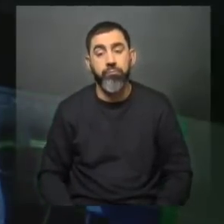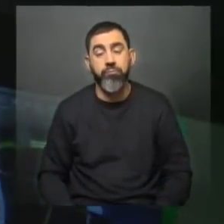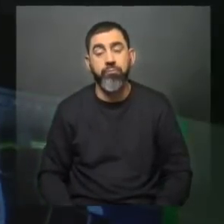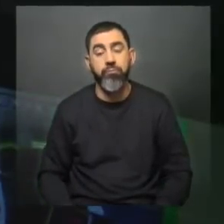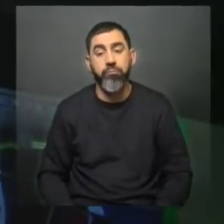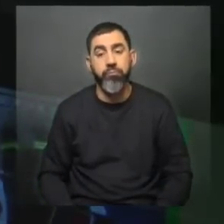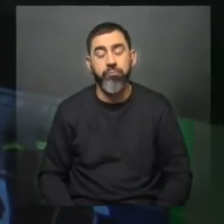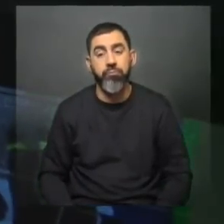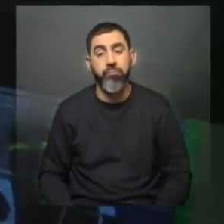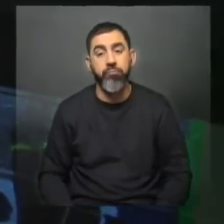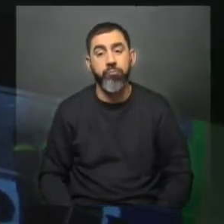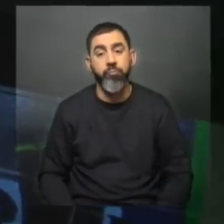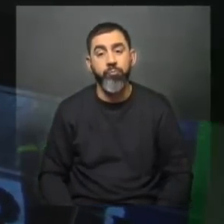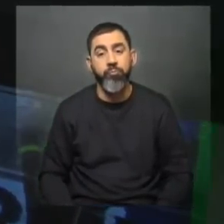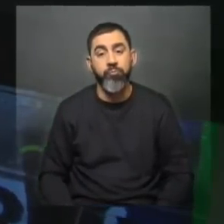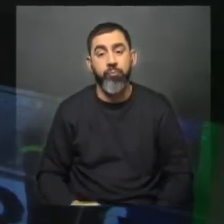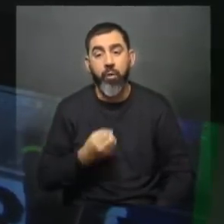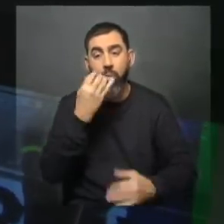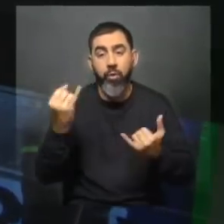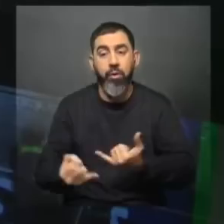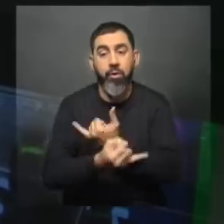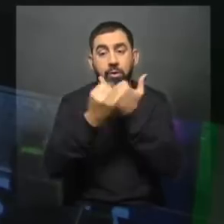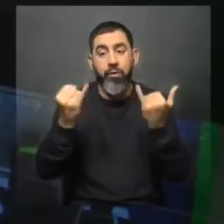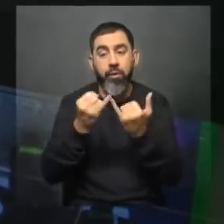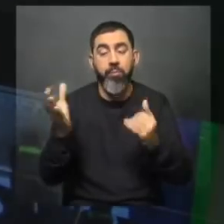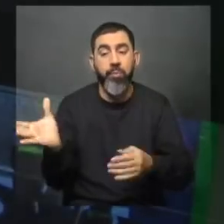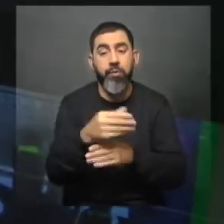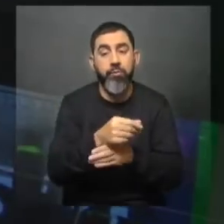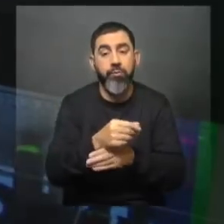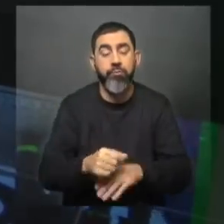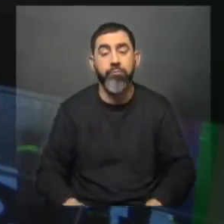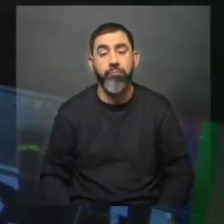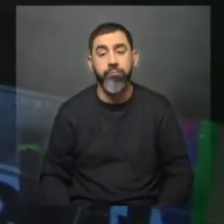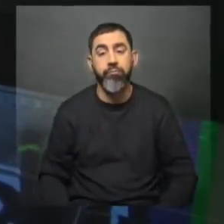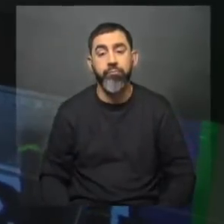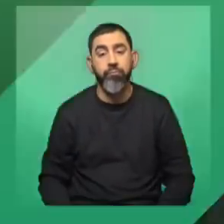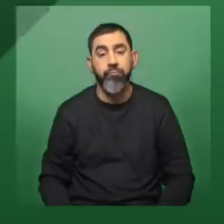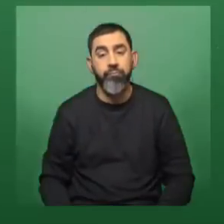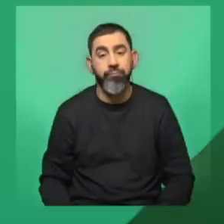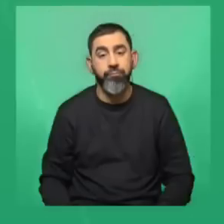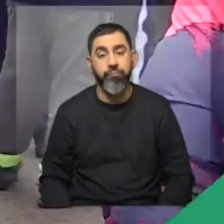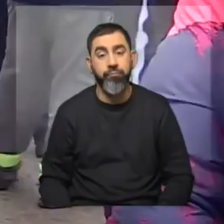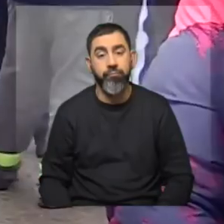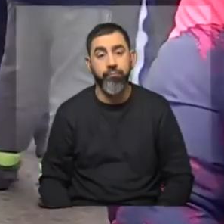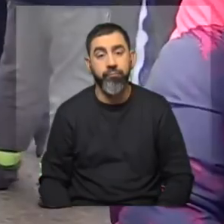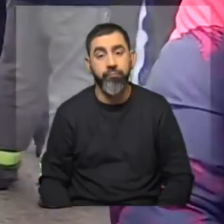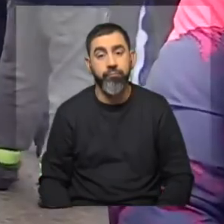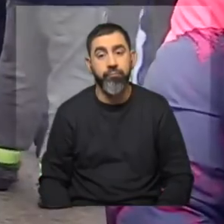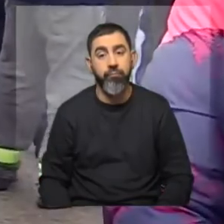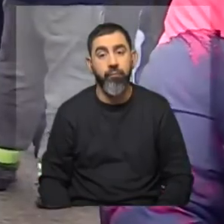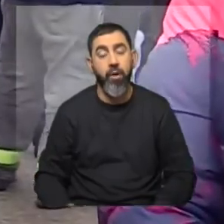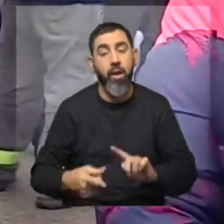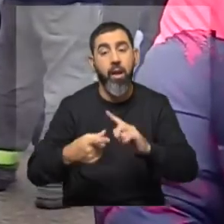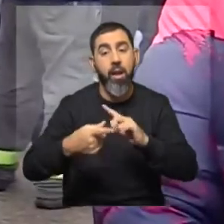días muy buenos días Pilar saludo para ti y para José ma y para todos allí en el estudio estamos en